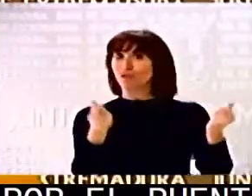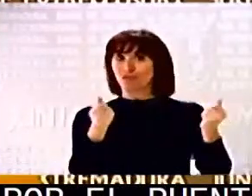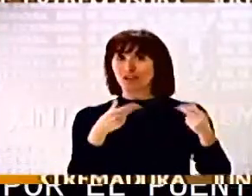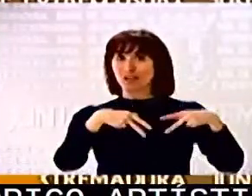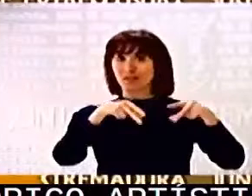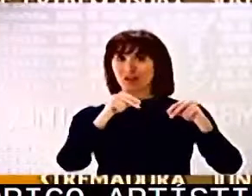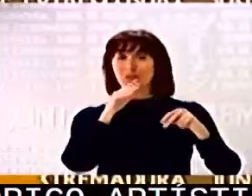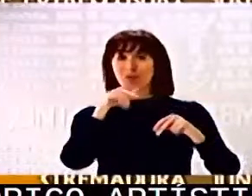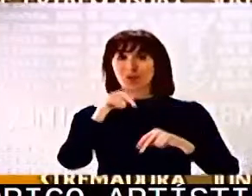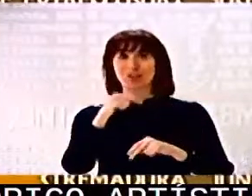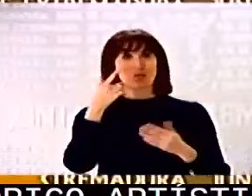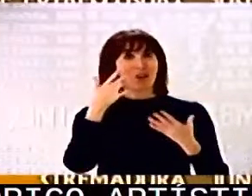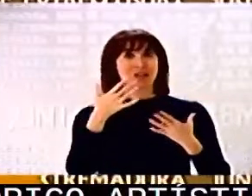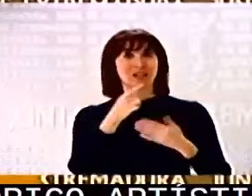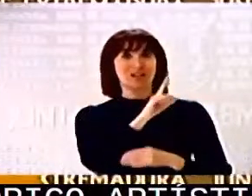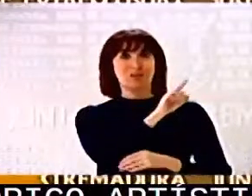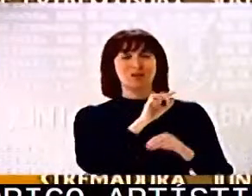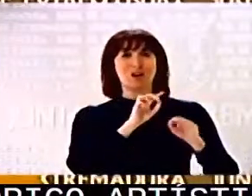desde el año